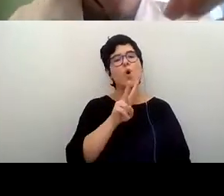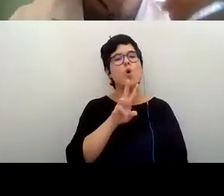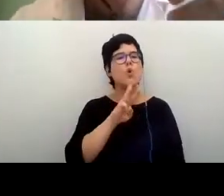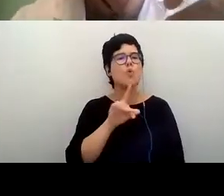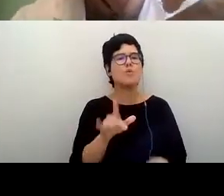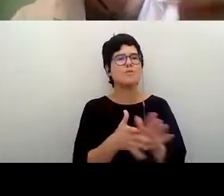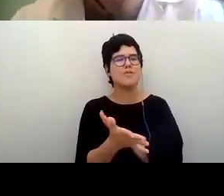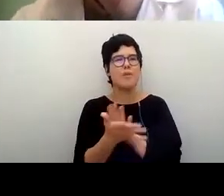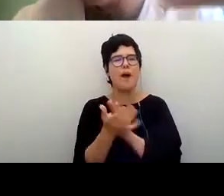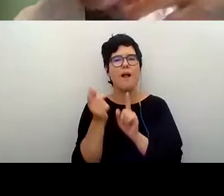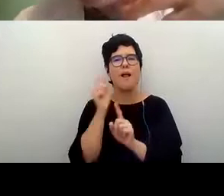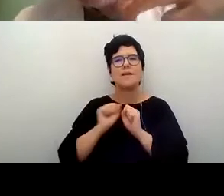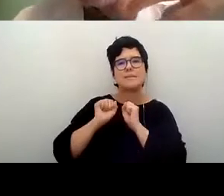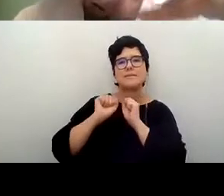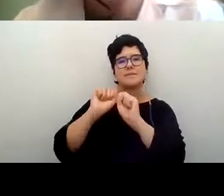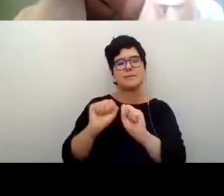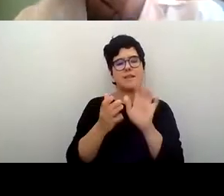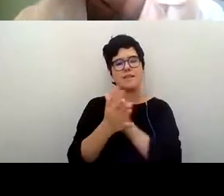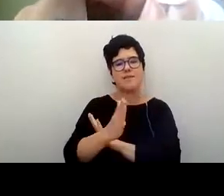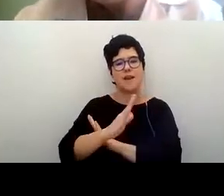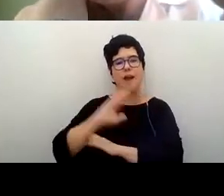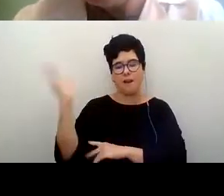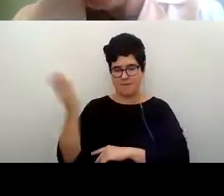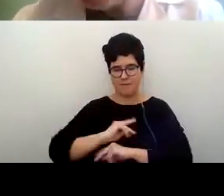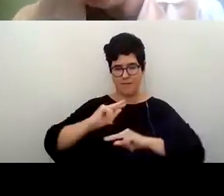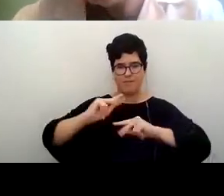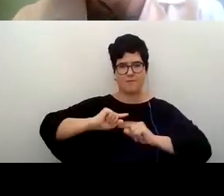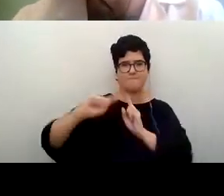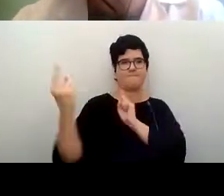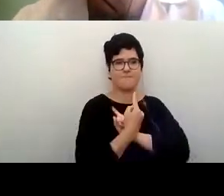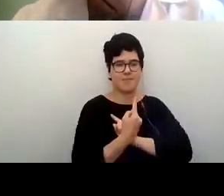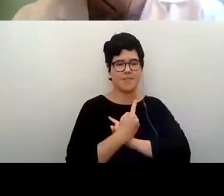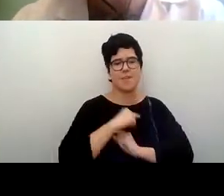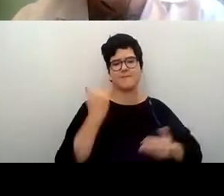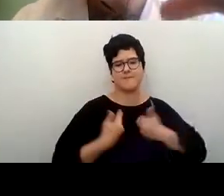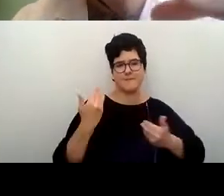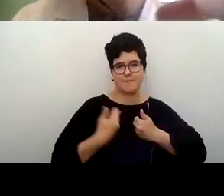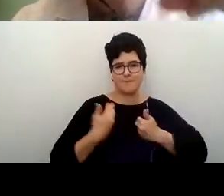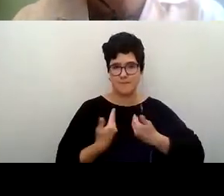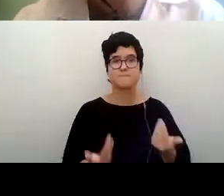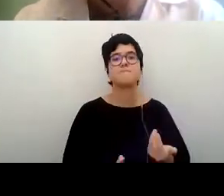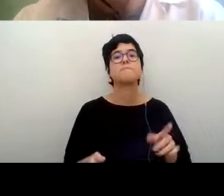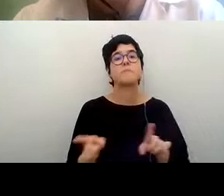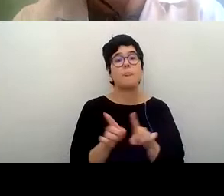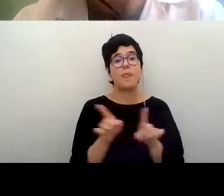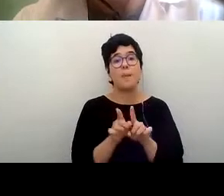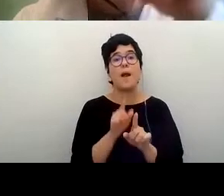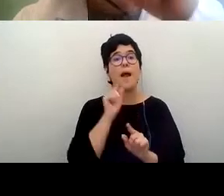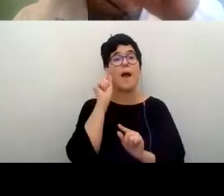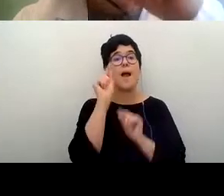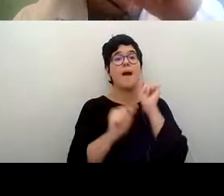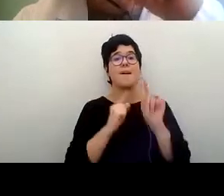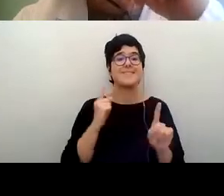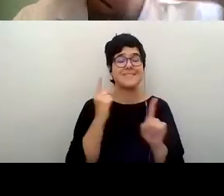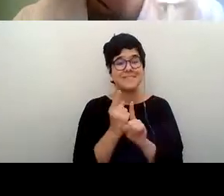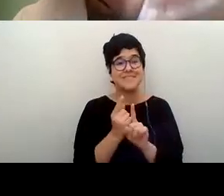que hacen es atacar estructuras propias. Todos tenemos en mente que los anticuerpos lo que hacen es, a la que detectan una